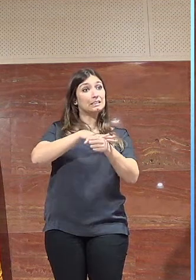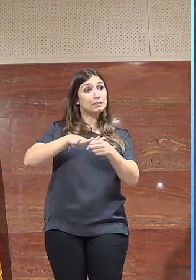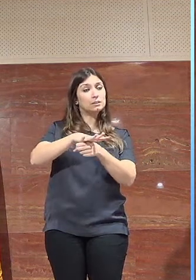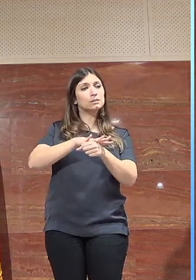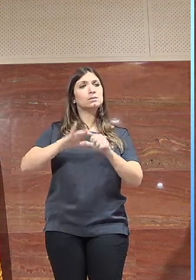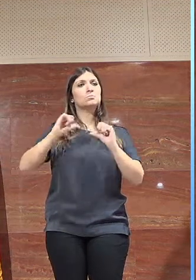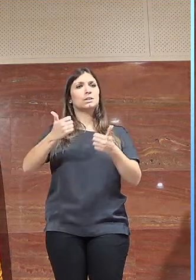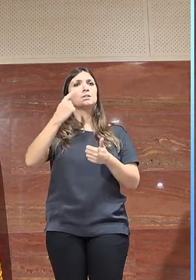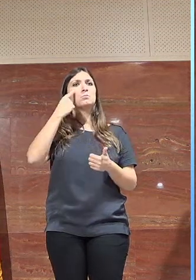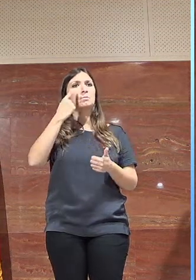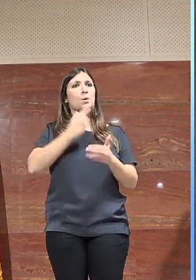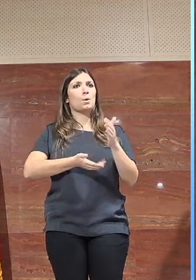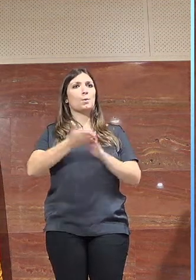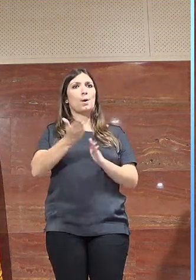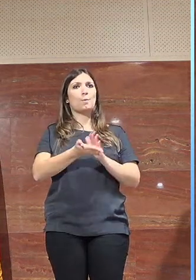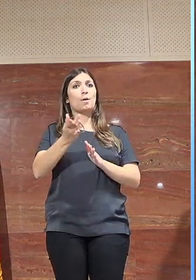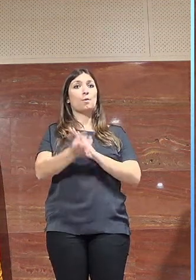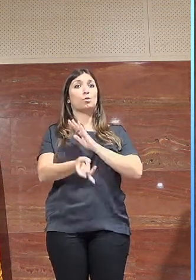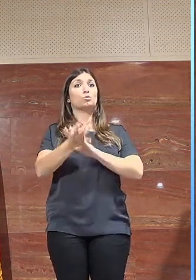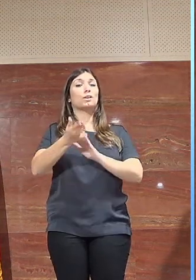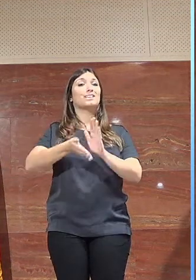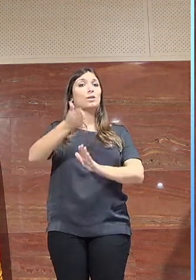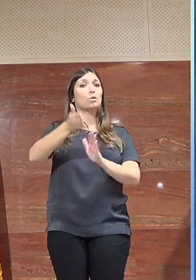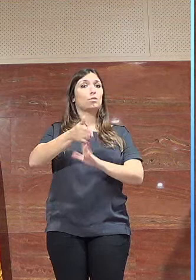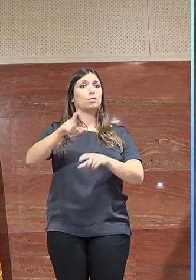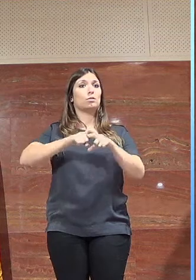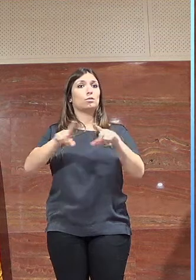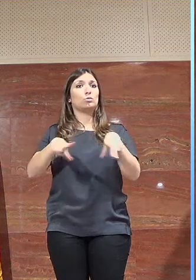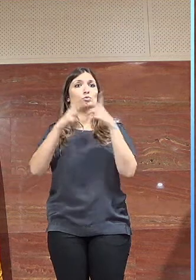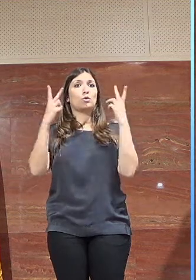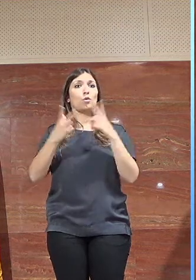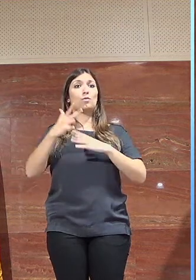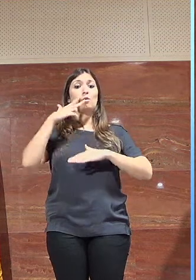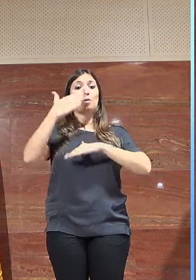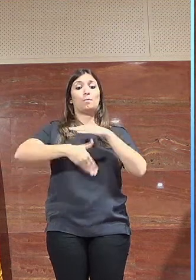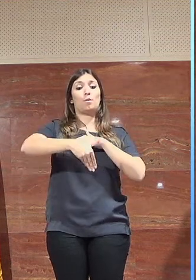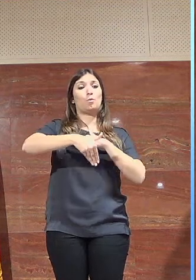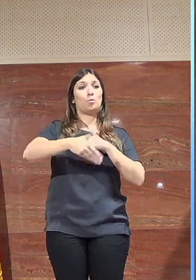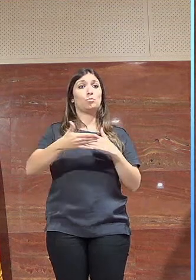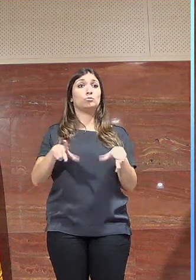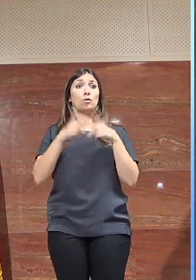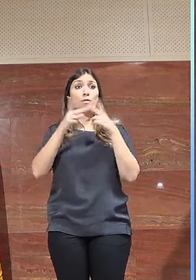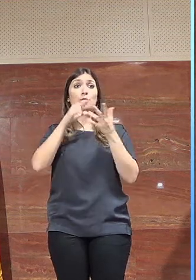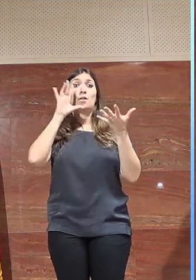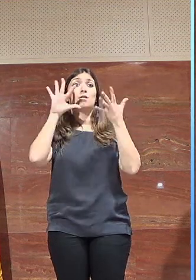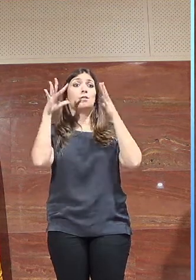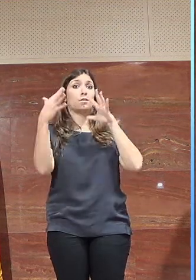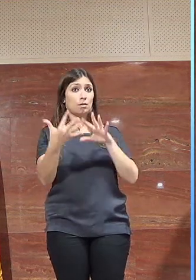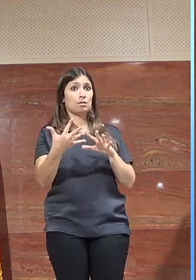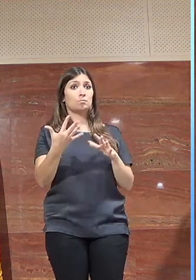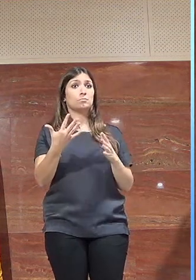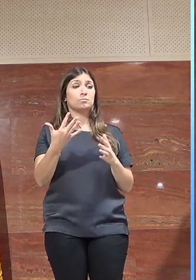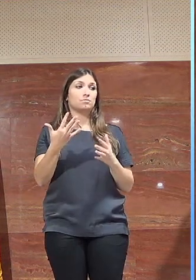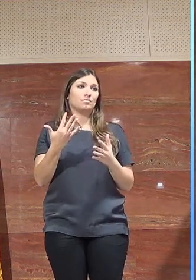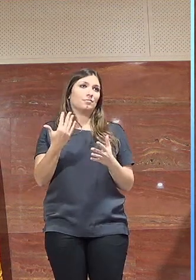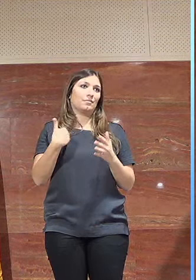a ver florecer una de las grandes tendencias sociales de medio plazo. La sociedad está cambiando, pensamos, eso